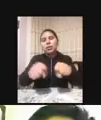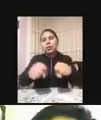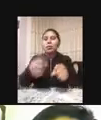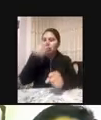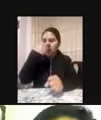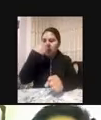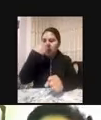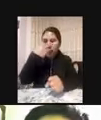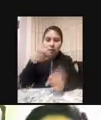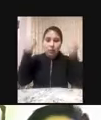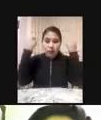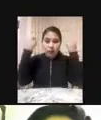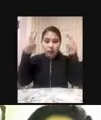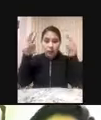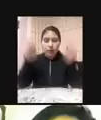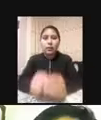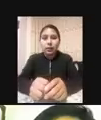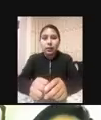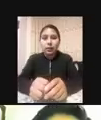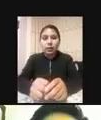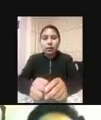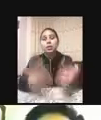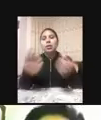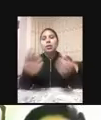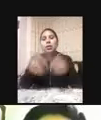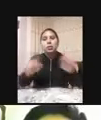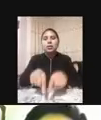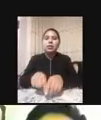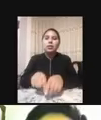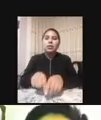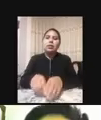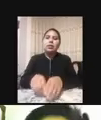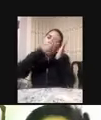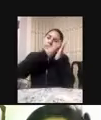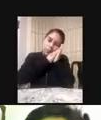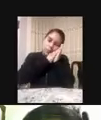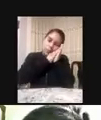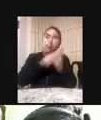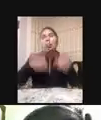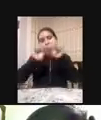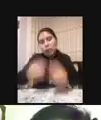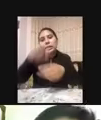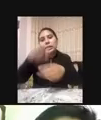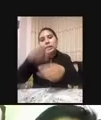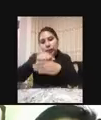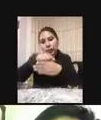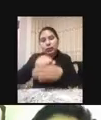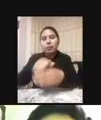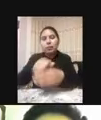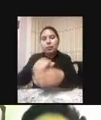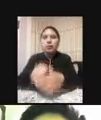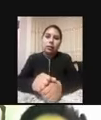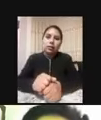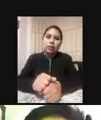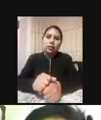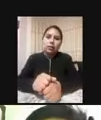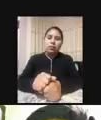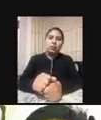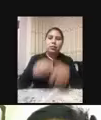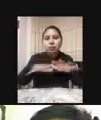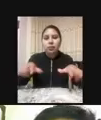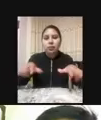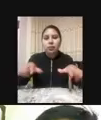cuando estén descansando, antes de dormir. Usted puede estar trabajando con su niño o con su niña y esto va a ir mejorando el tono de la